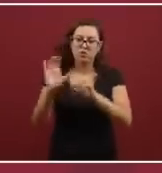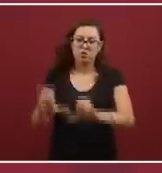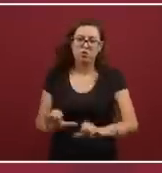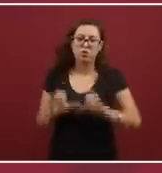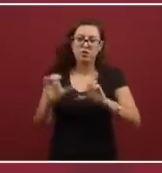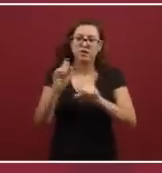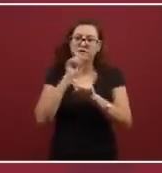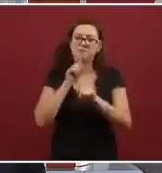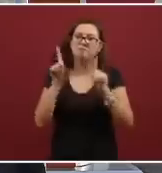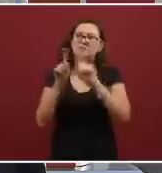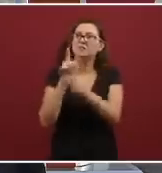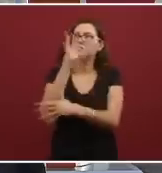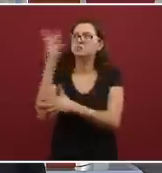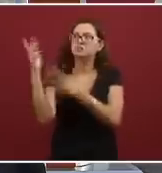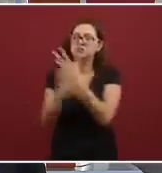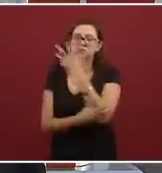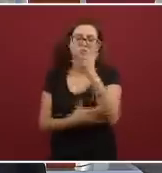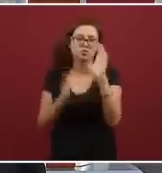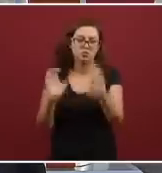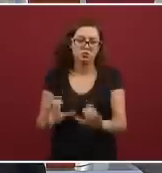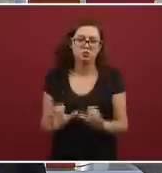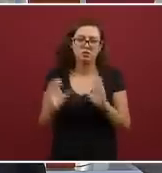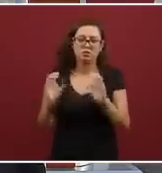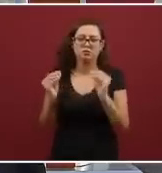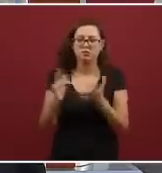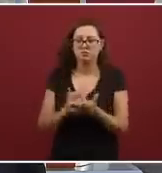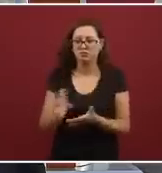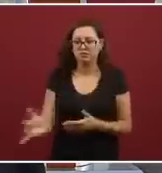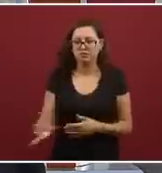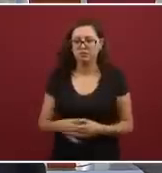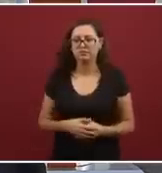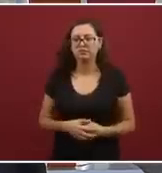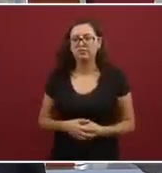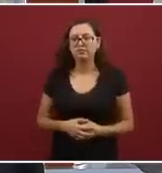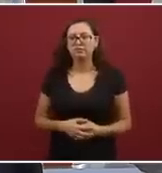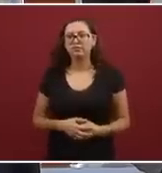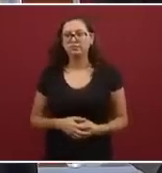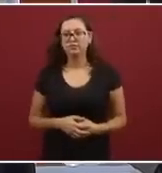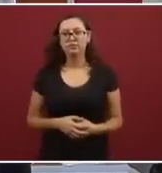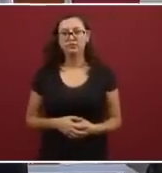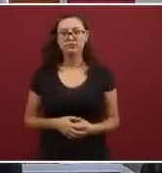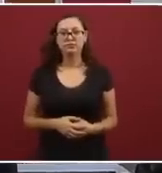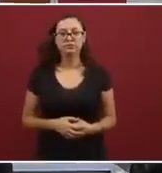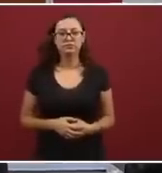tema de cilindros de gas LP. Muchas gracias, señor presidente.